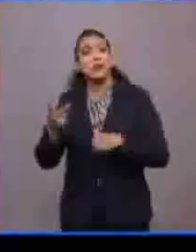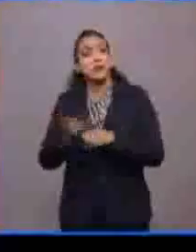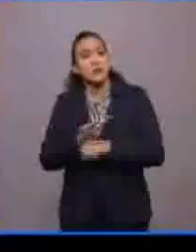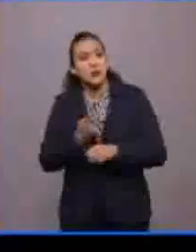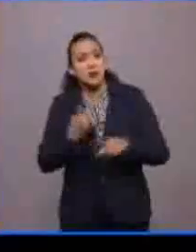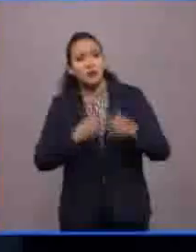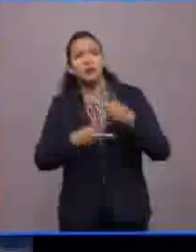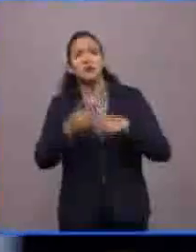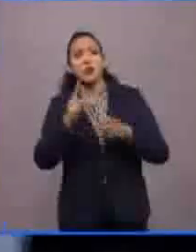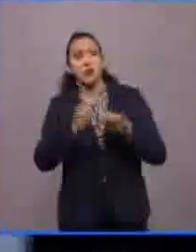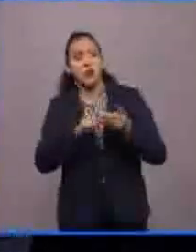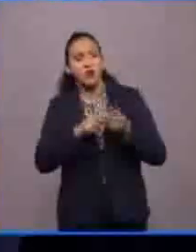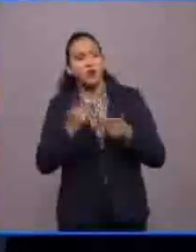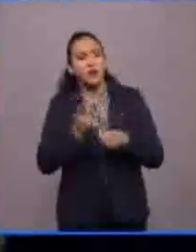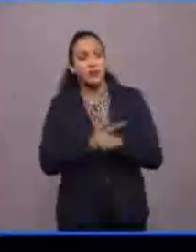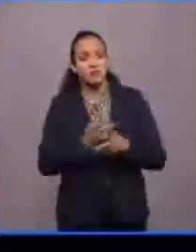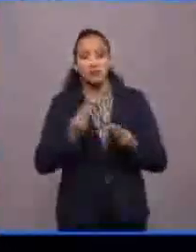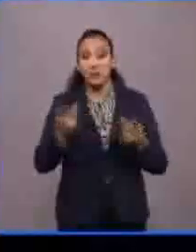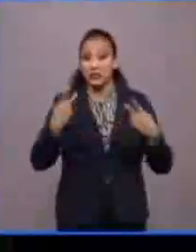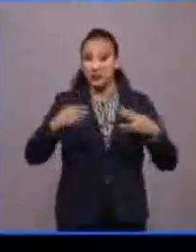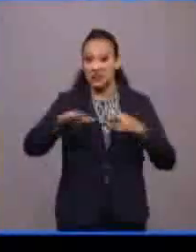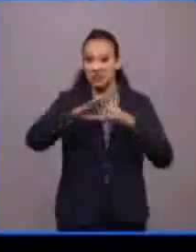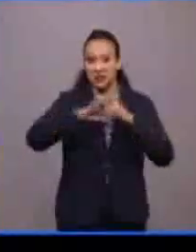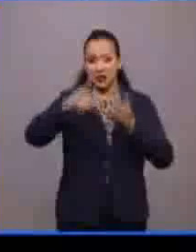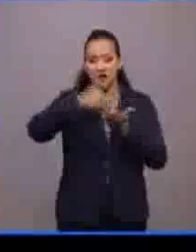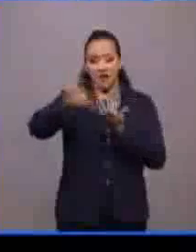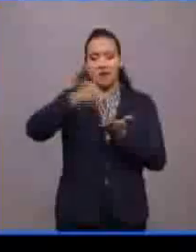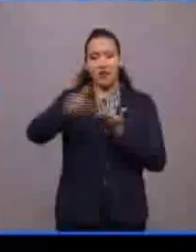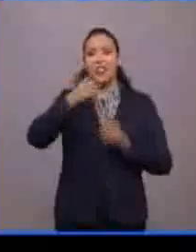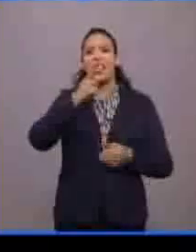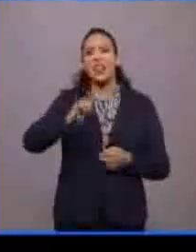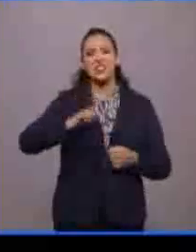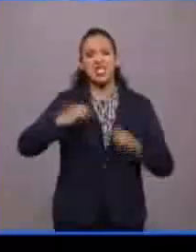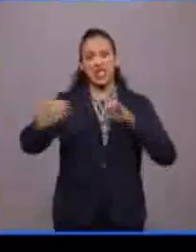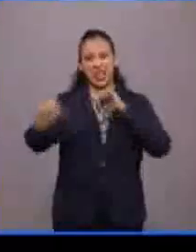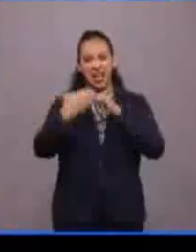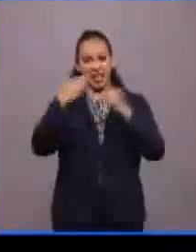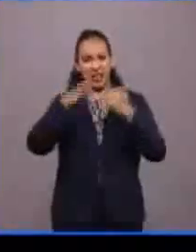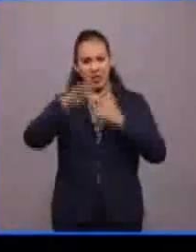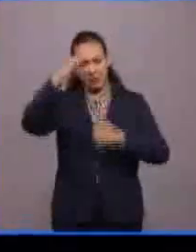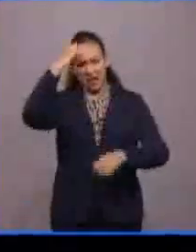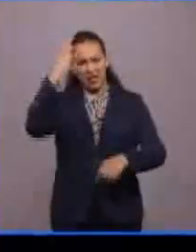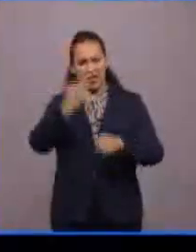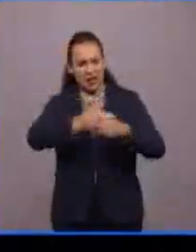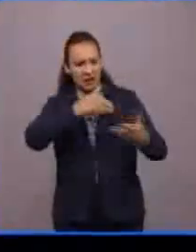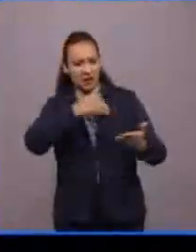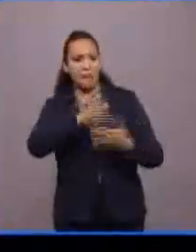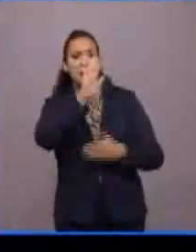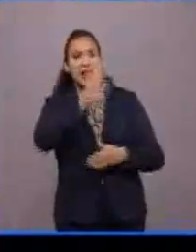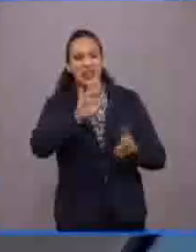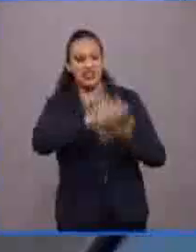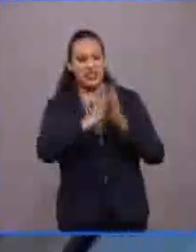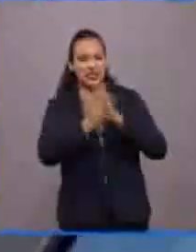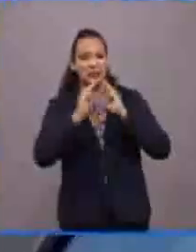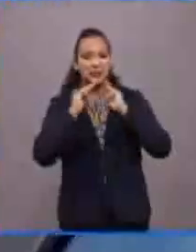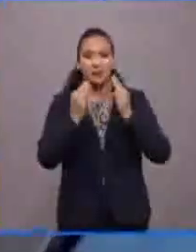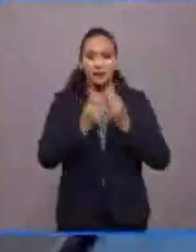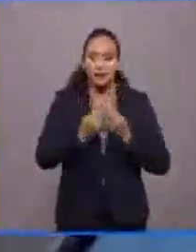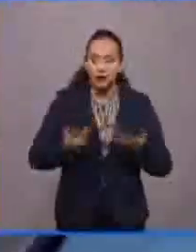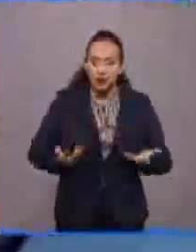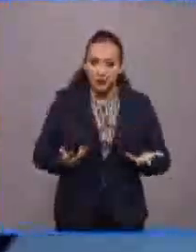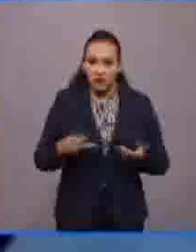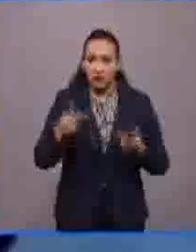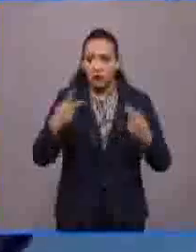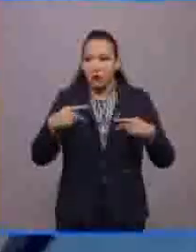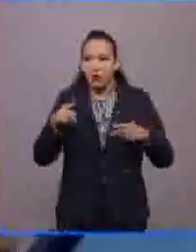paradero. Muchos de ellos fueron deportados bajo la ley de enemigos extranjeros como presuntos miembros de grupos criminales. Presuntamente